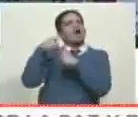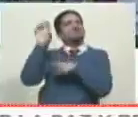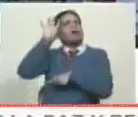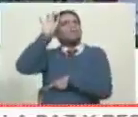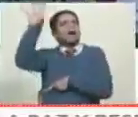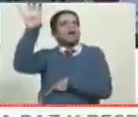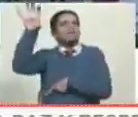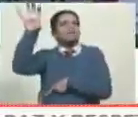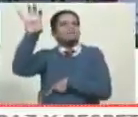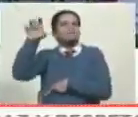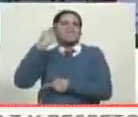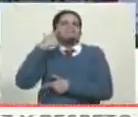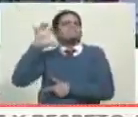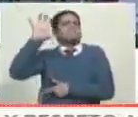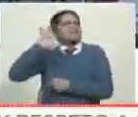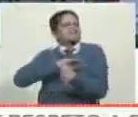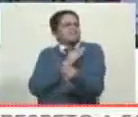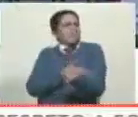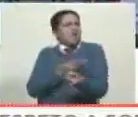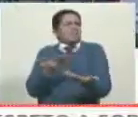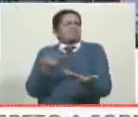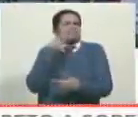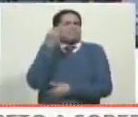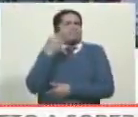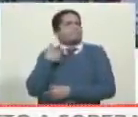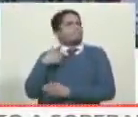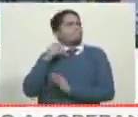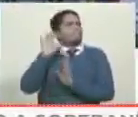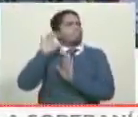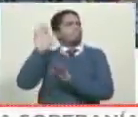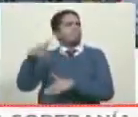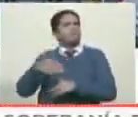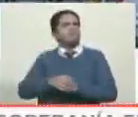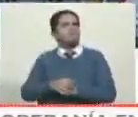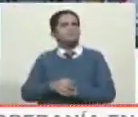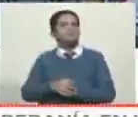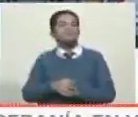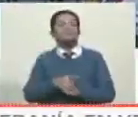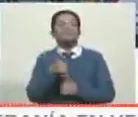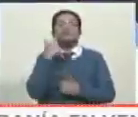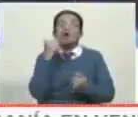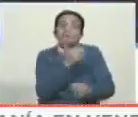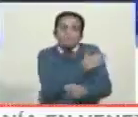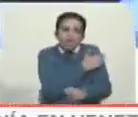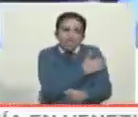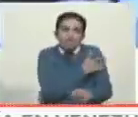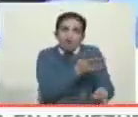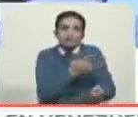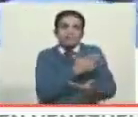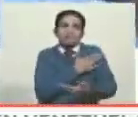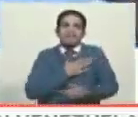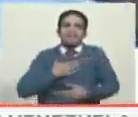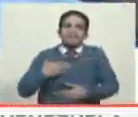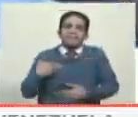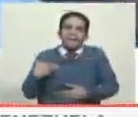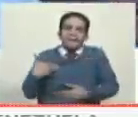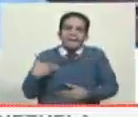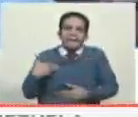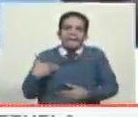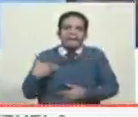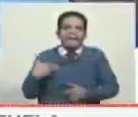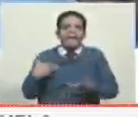por muy poderoso que sea si la derecha quiere tener un